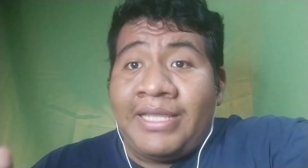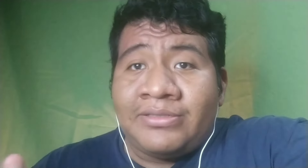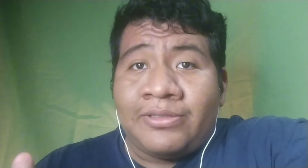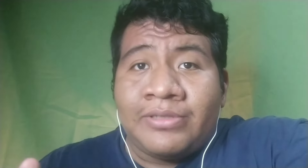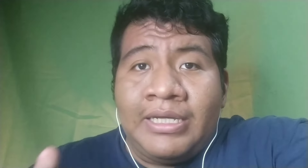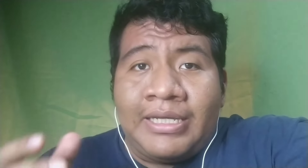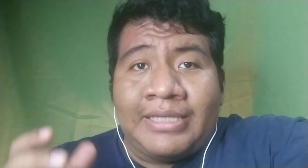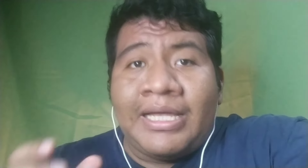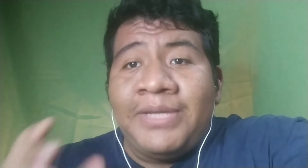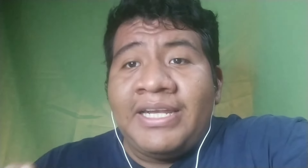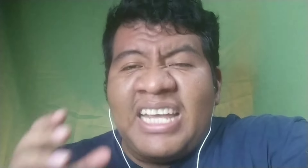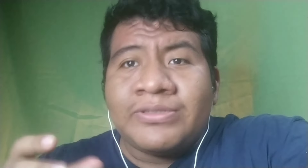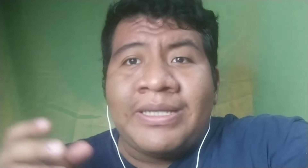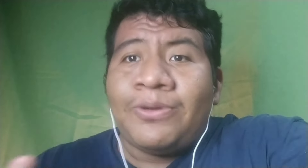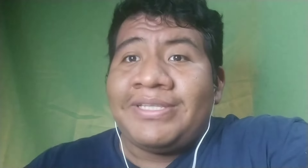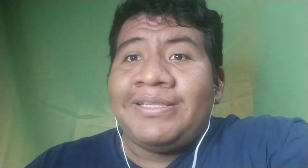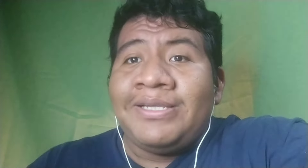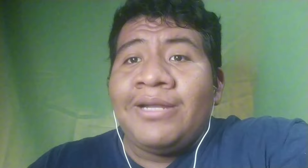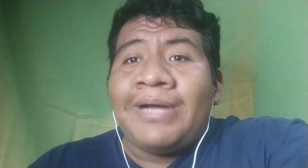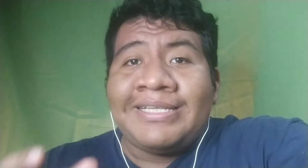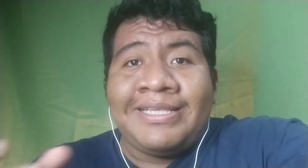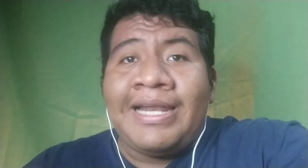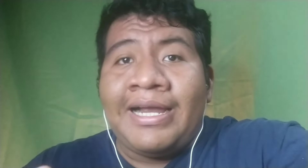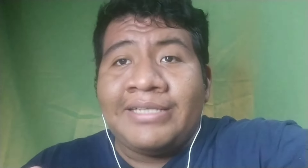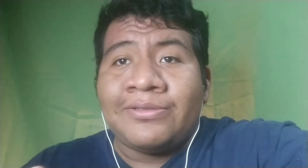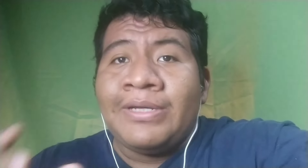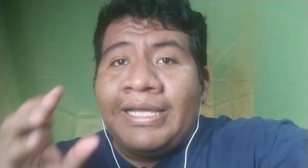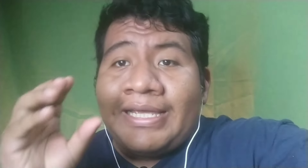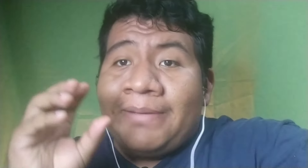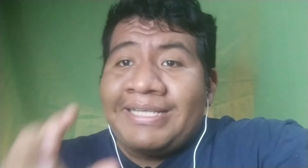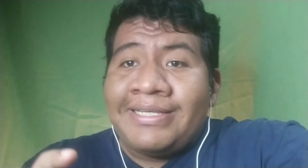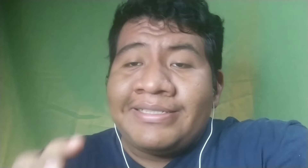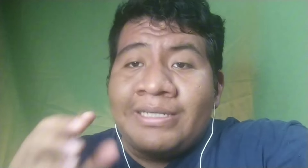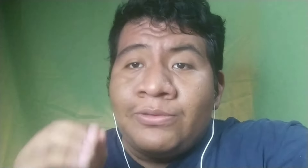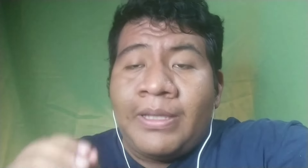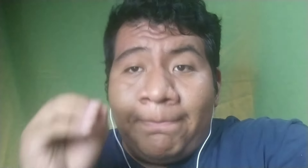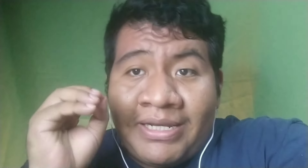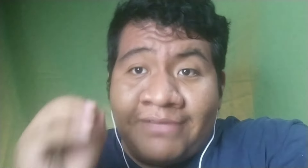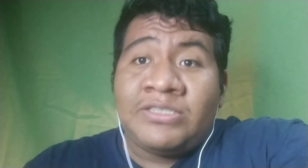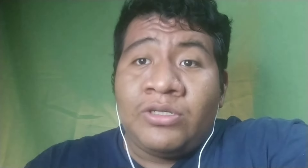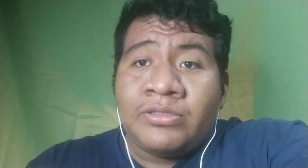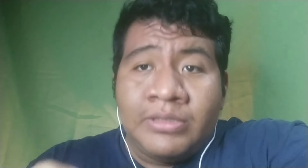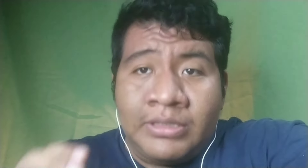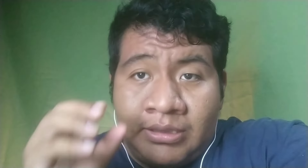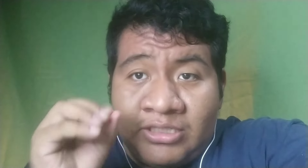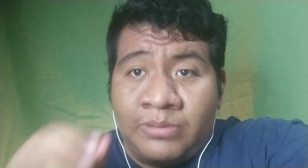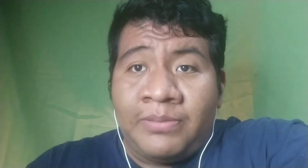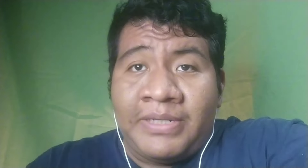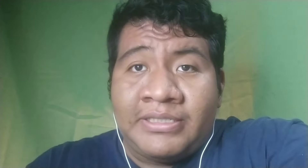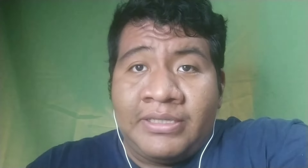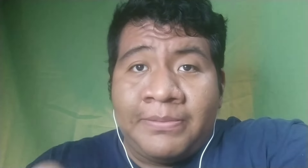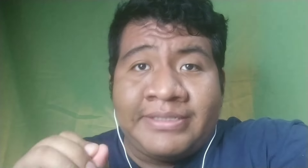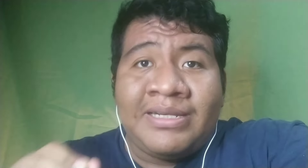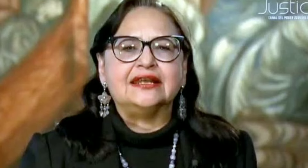de pretextos, que también ellos aporten dinero a este gran gasto, que va a ser, según, beneficioso. Dicho